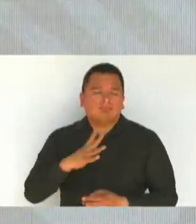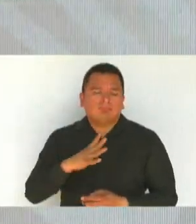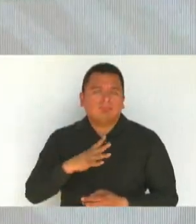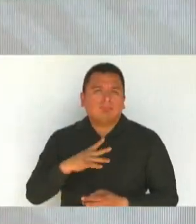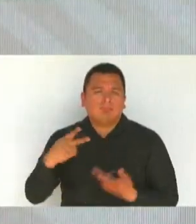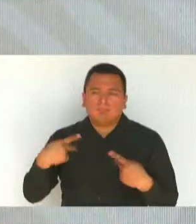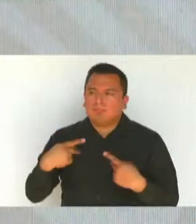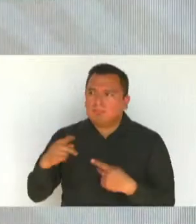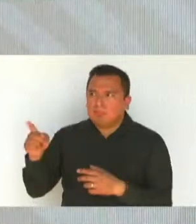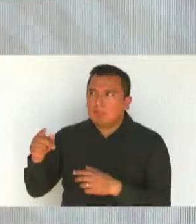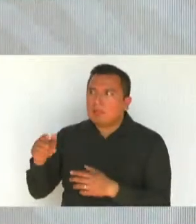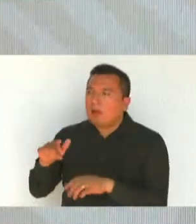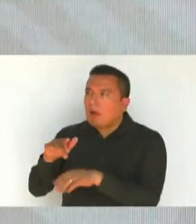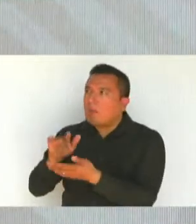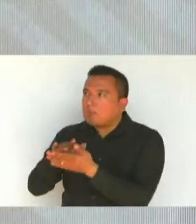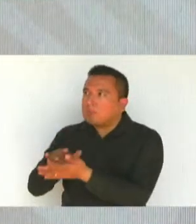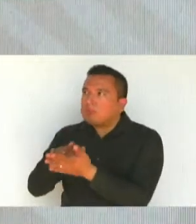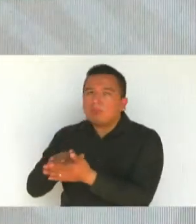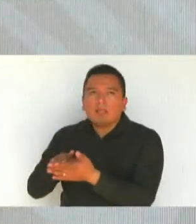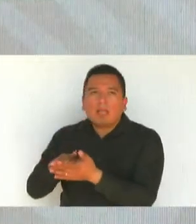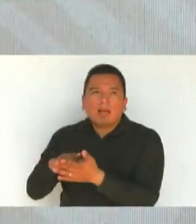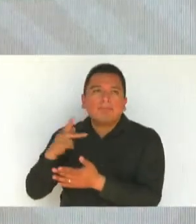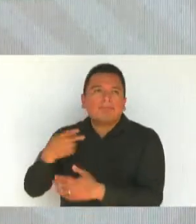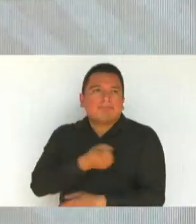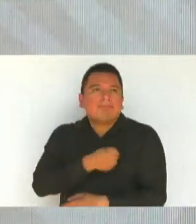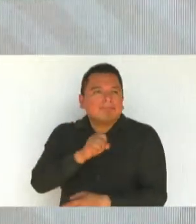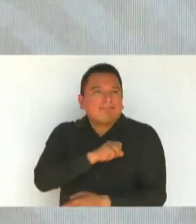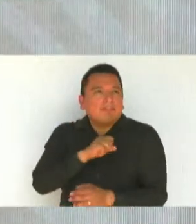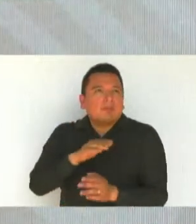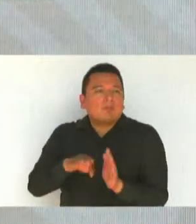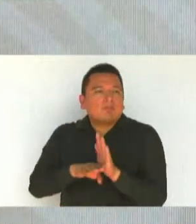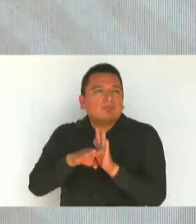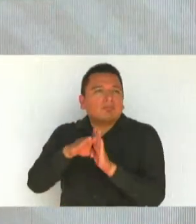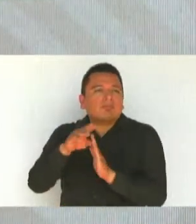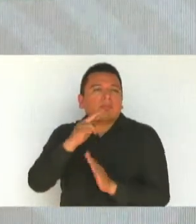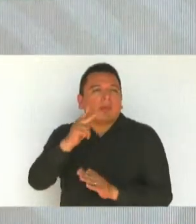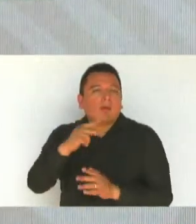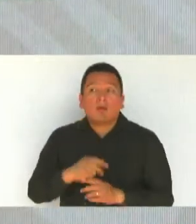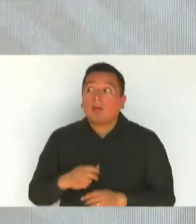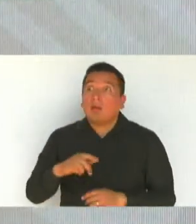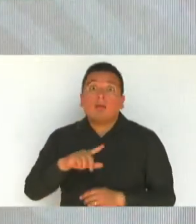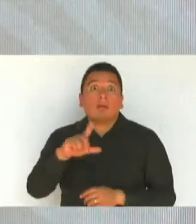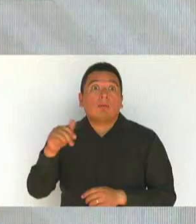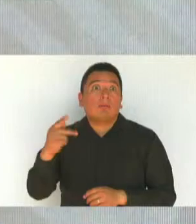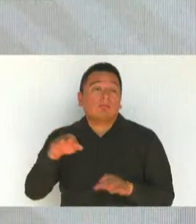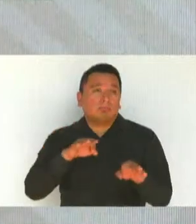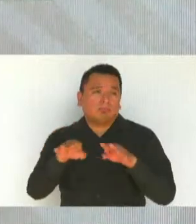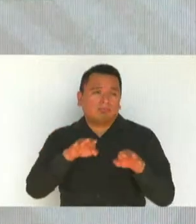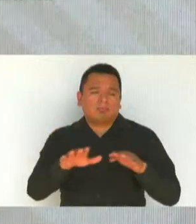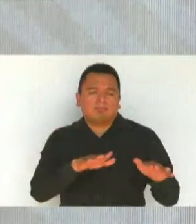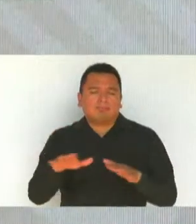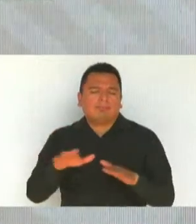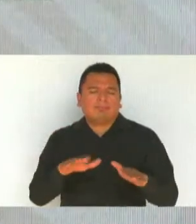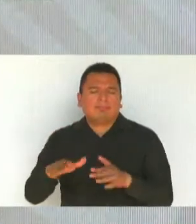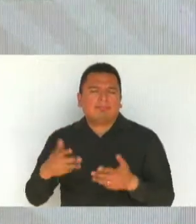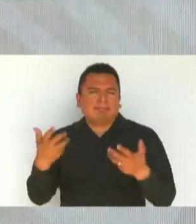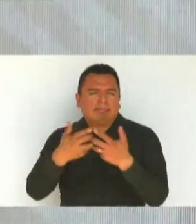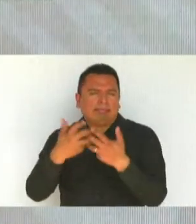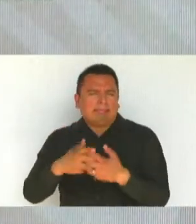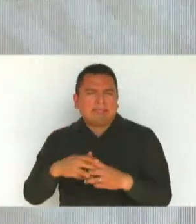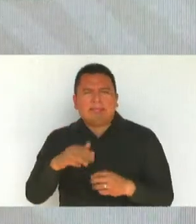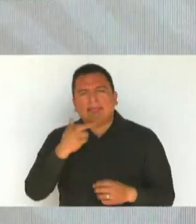también la productividad en las empresas. Es claro, los comportamientos